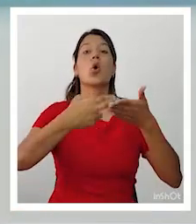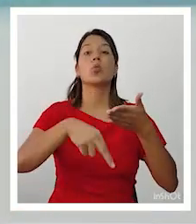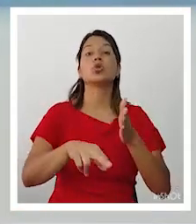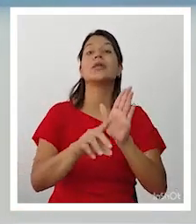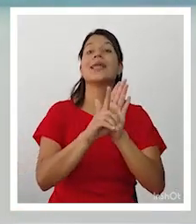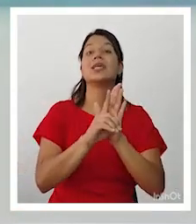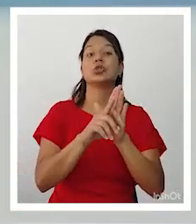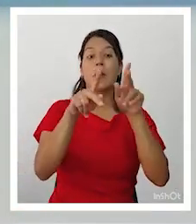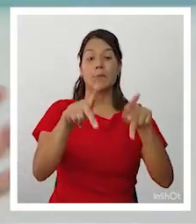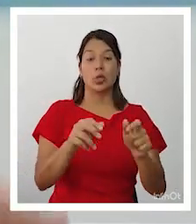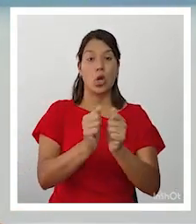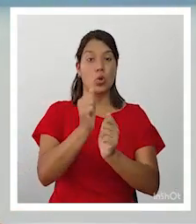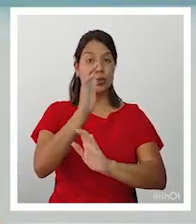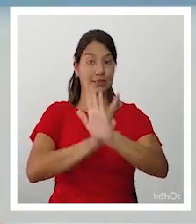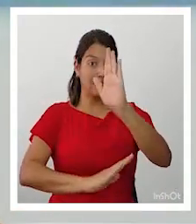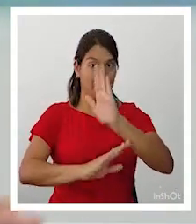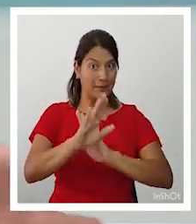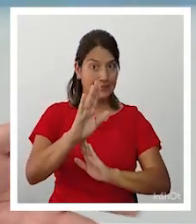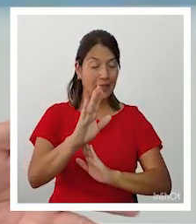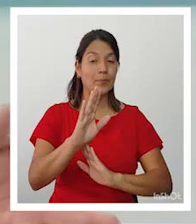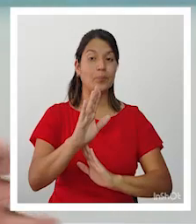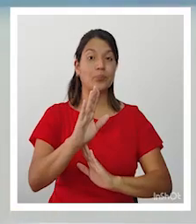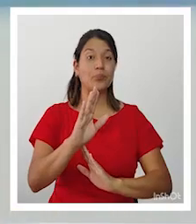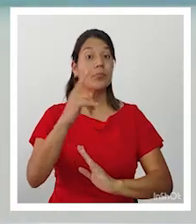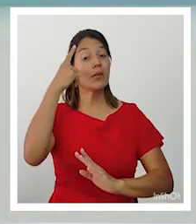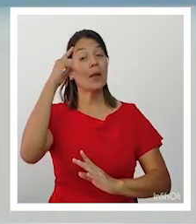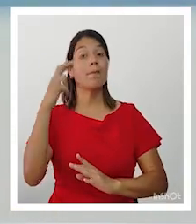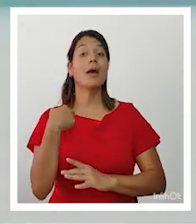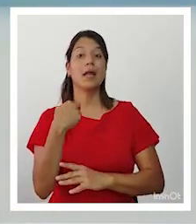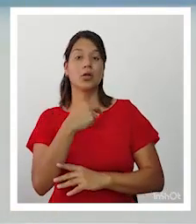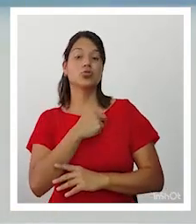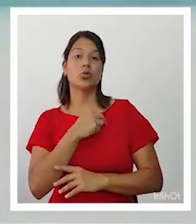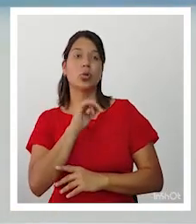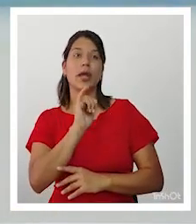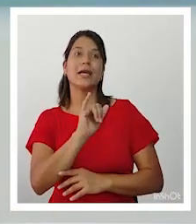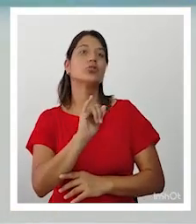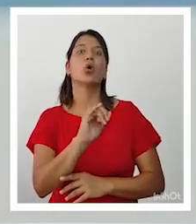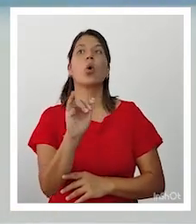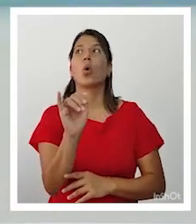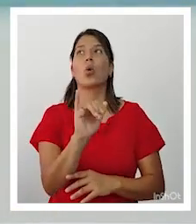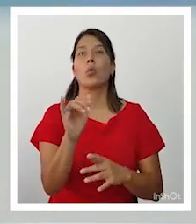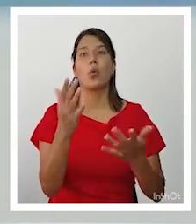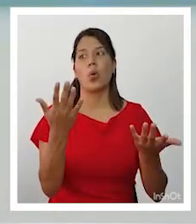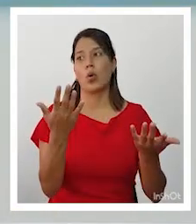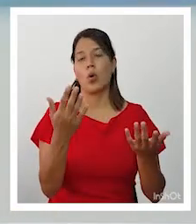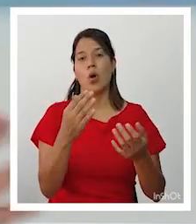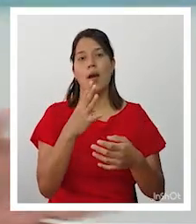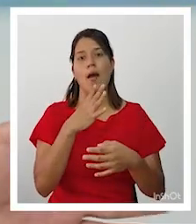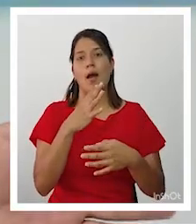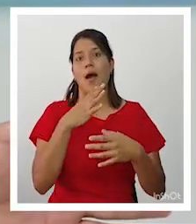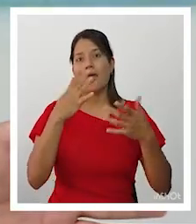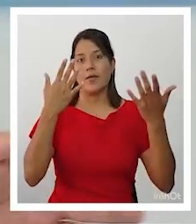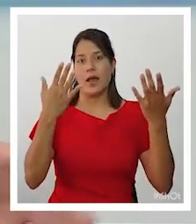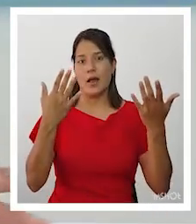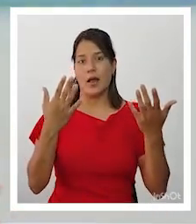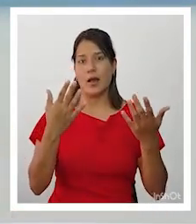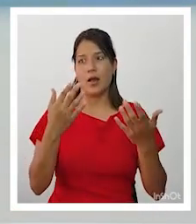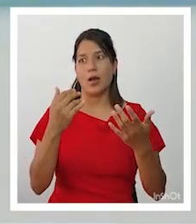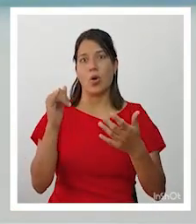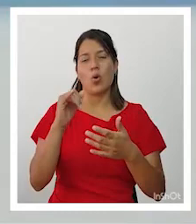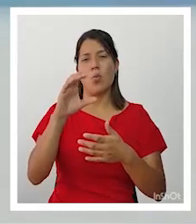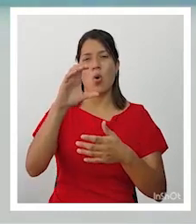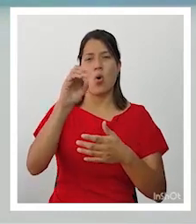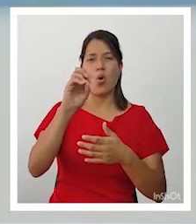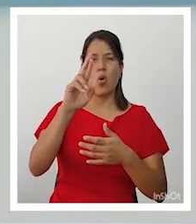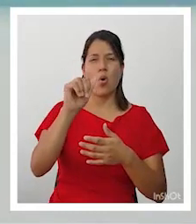con Discapacidad, que para nosotros es como si nos estuvieran hablando, ¿verdad? Prácticamente como del Corán, ¿verdad? Que